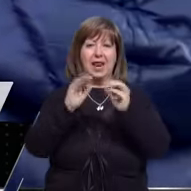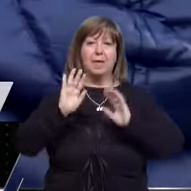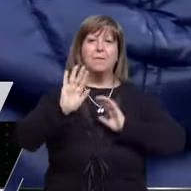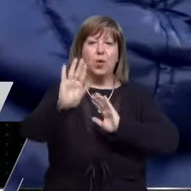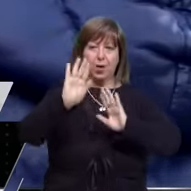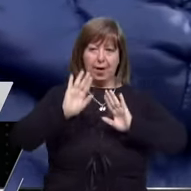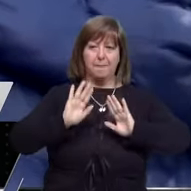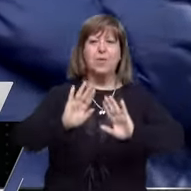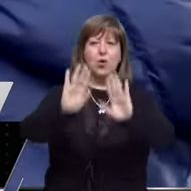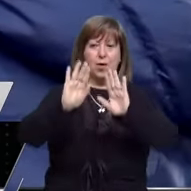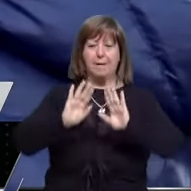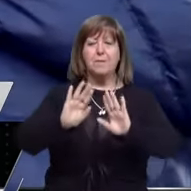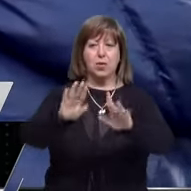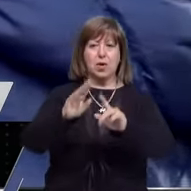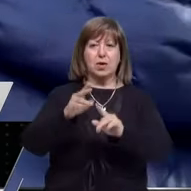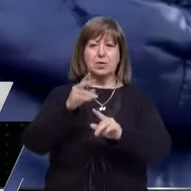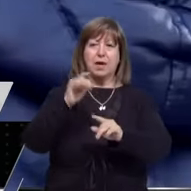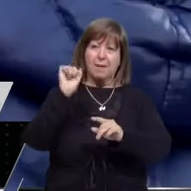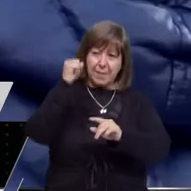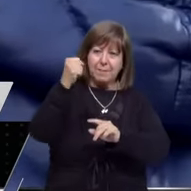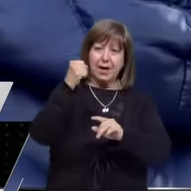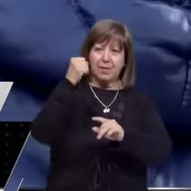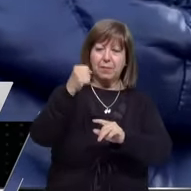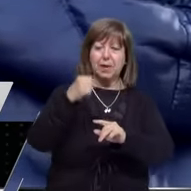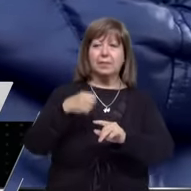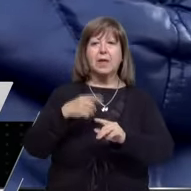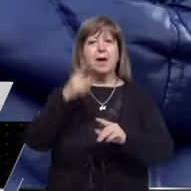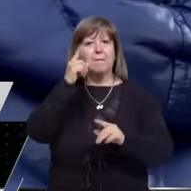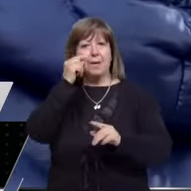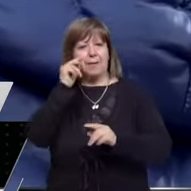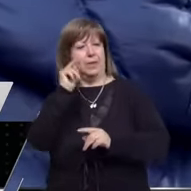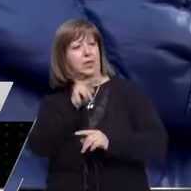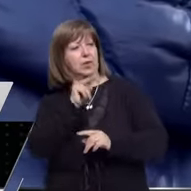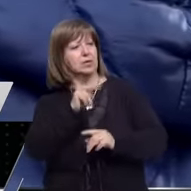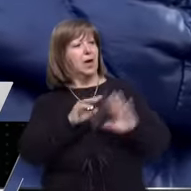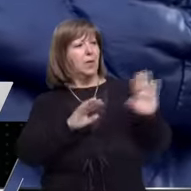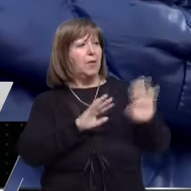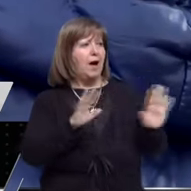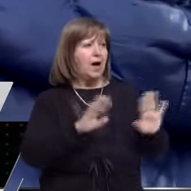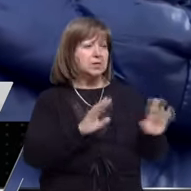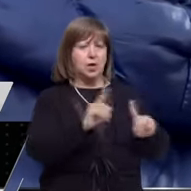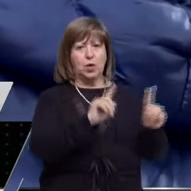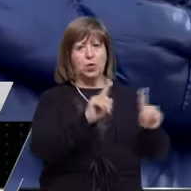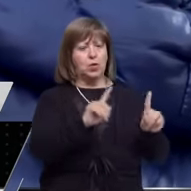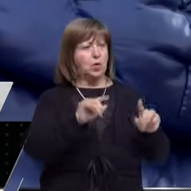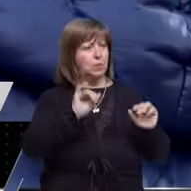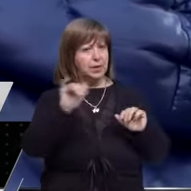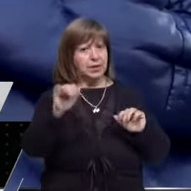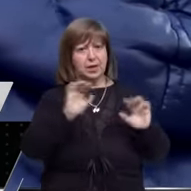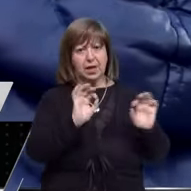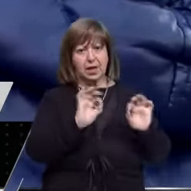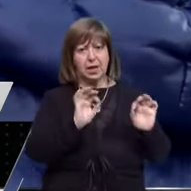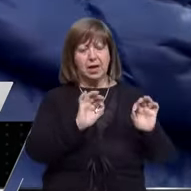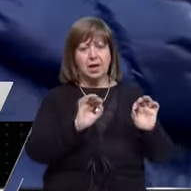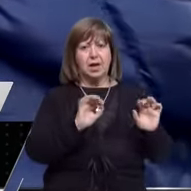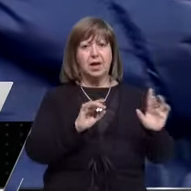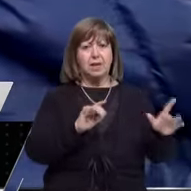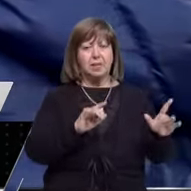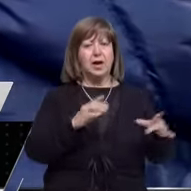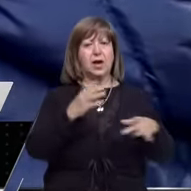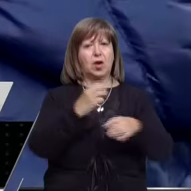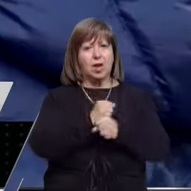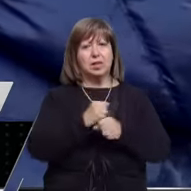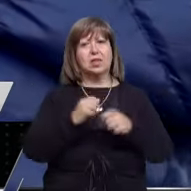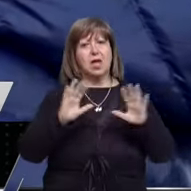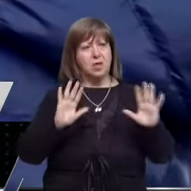Justo había un papá con su hijo y le dijeron de que le dijeron otra parada. Sí, que fueron a la parada acá